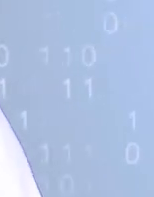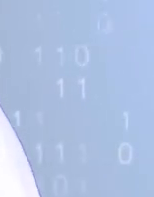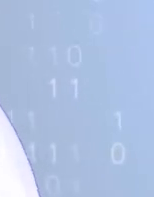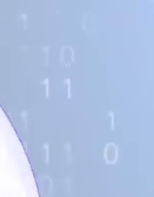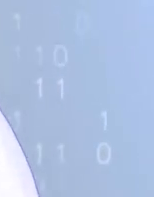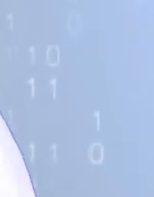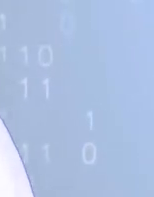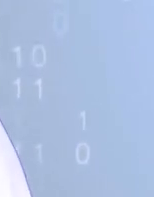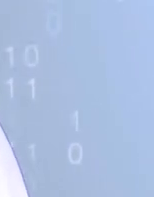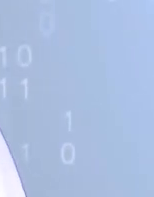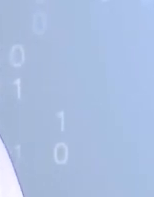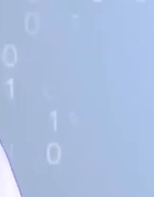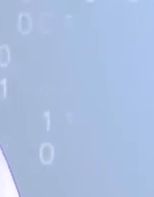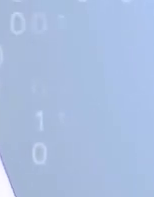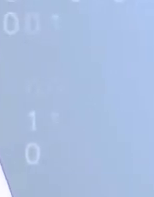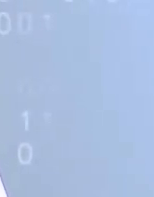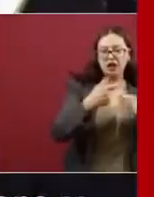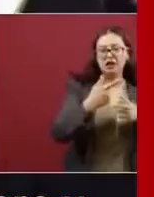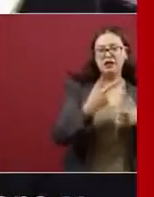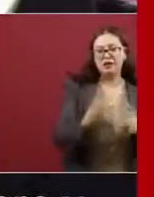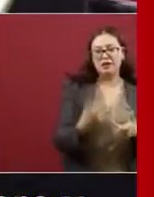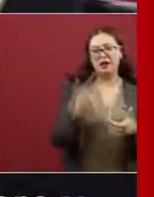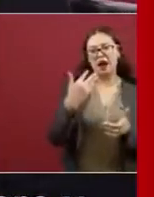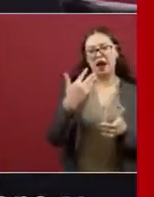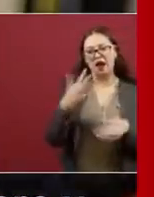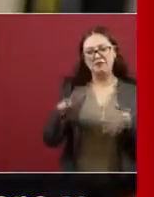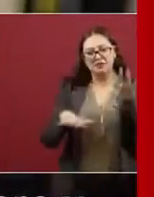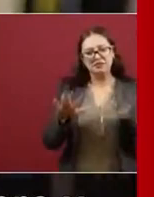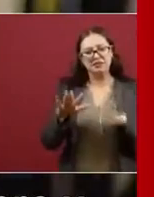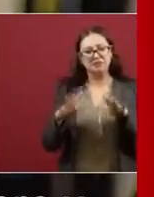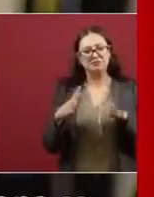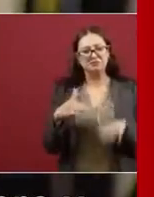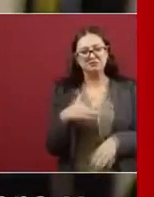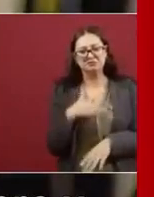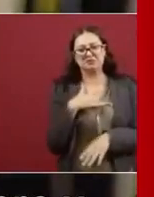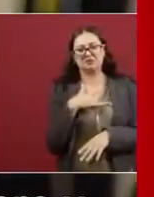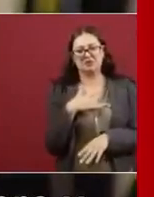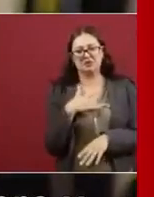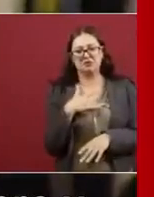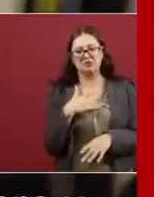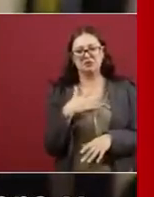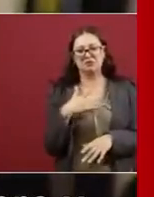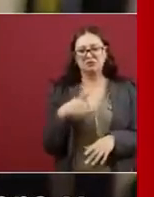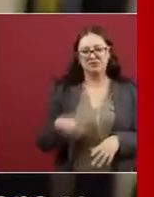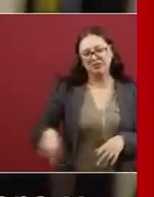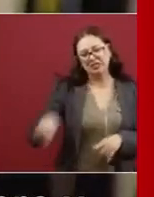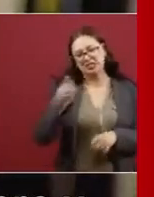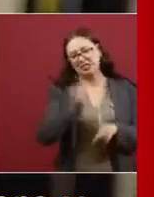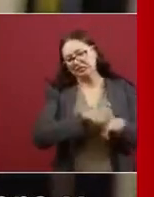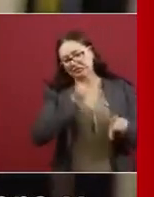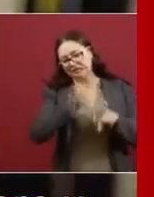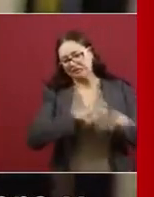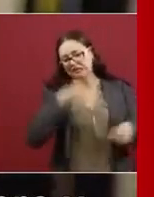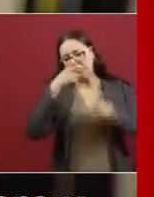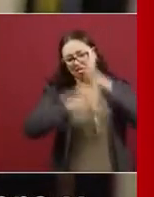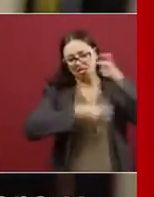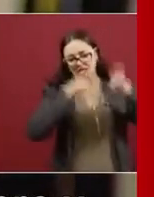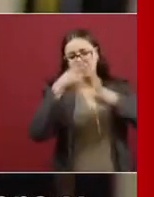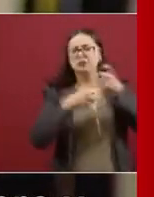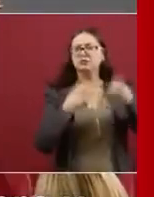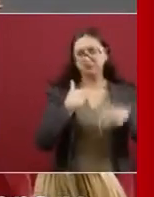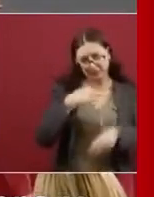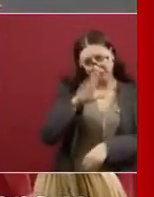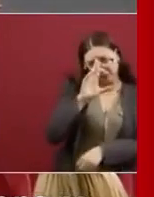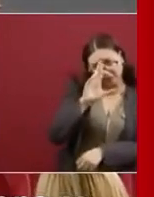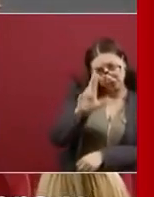si eran necesarios los adjetivos como fifí ante el clima de inseguridad que viven los periodistas, y el presidente sostuvo que sí, que hay una prensa